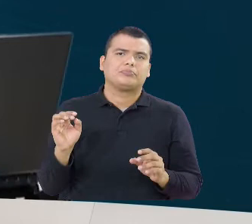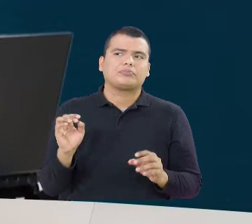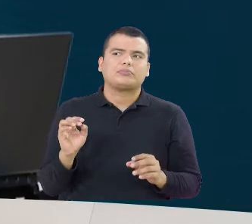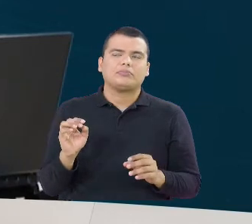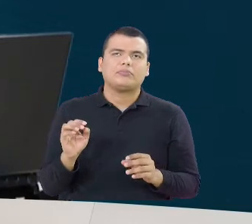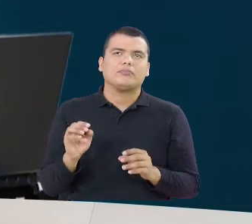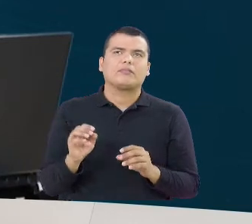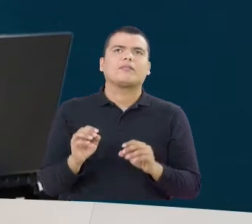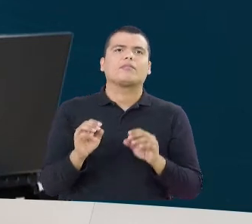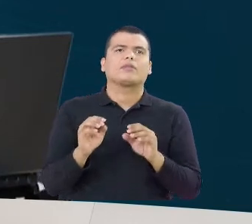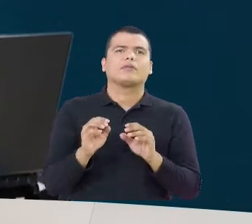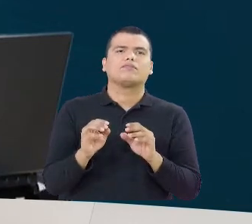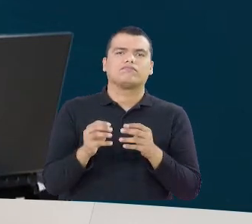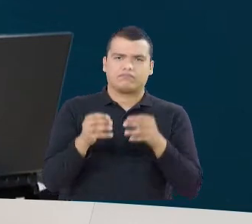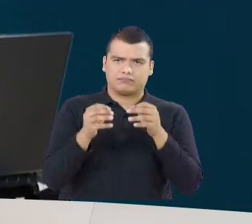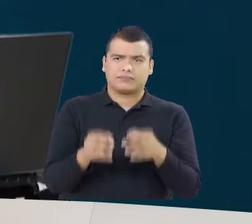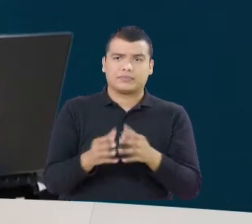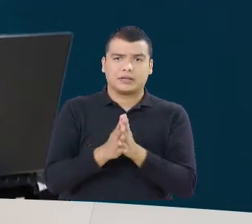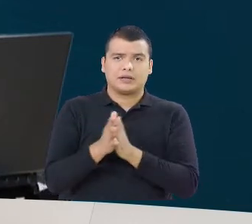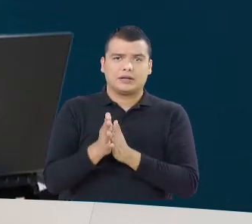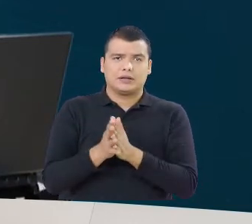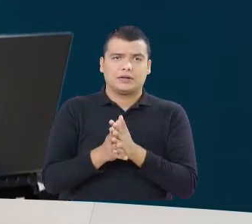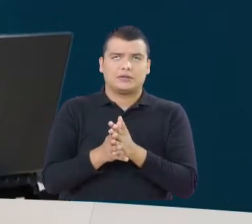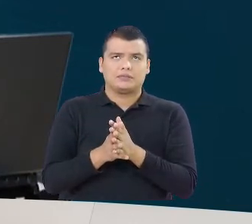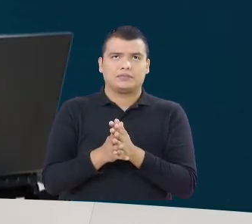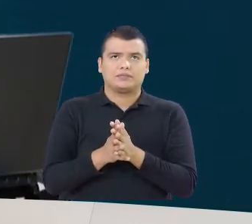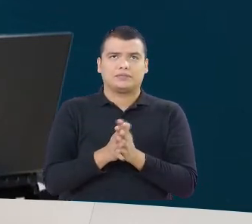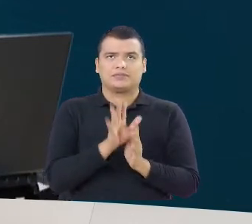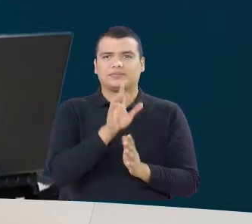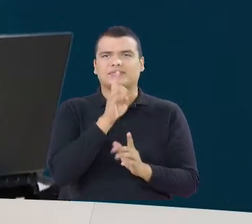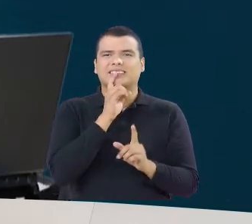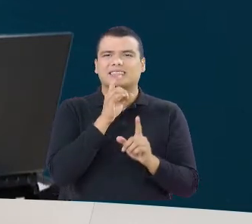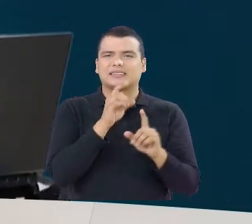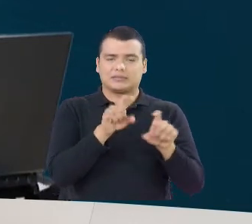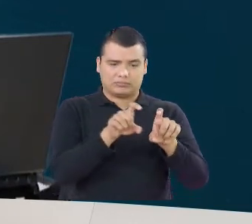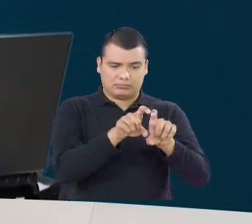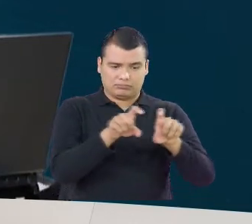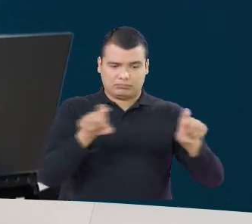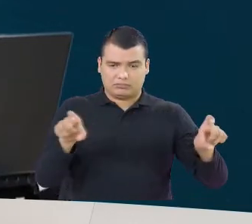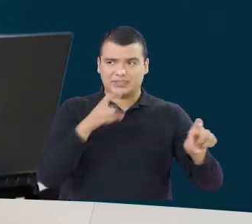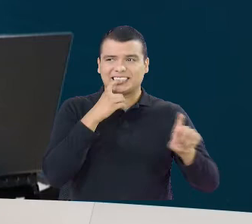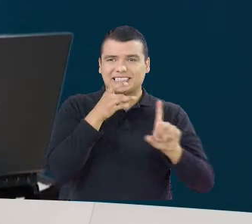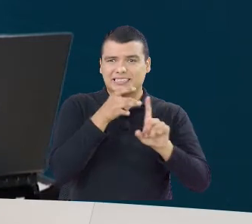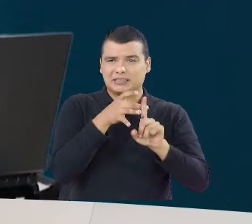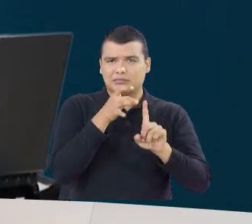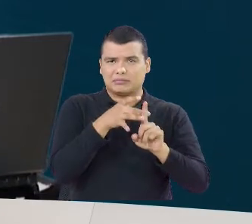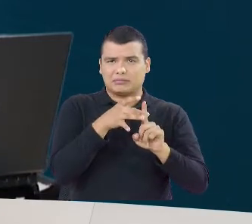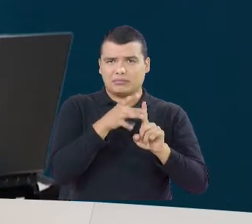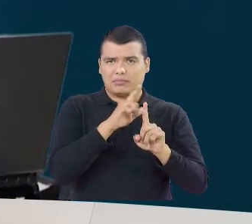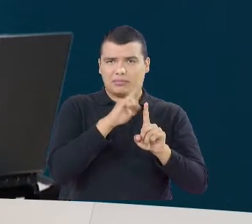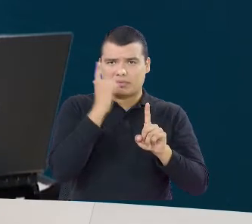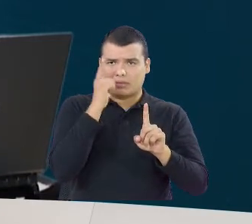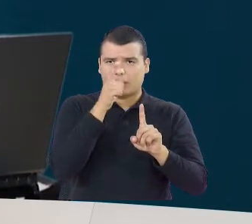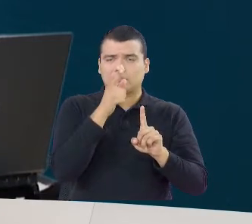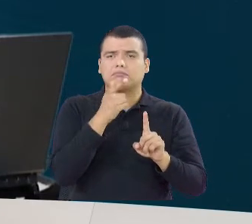consiguiendo una barra de un perfil de aluminio es más económico. Aquí